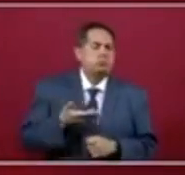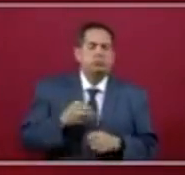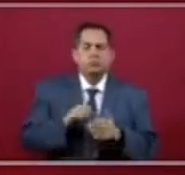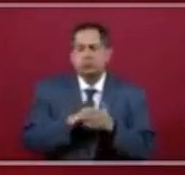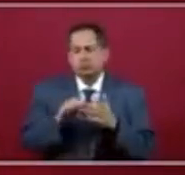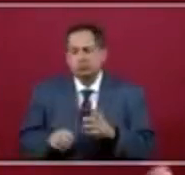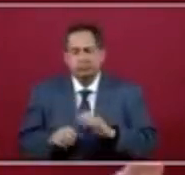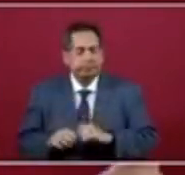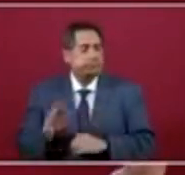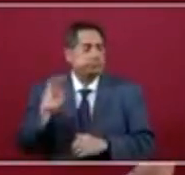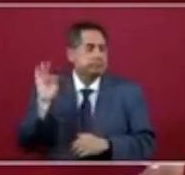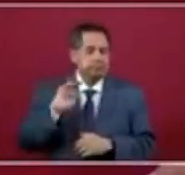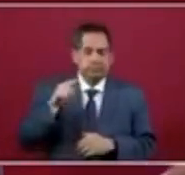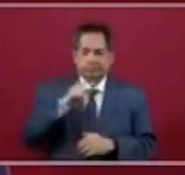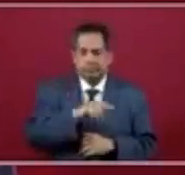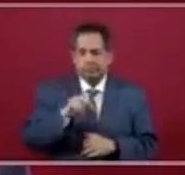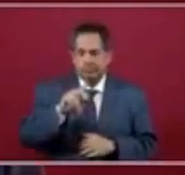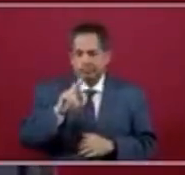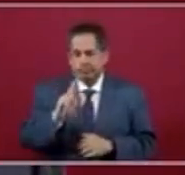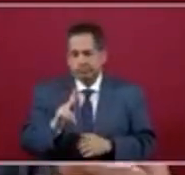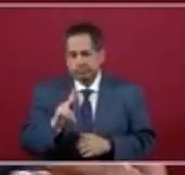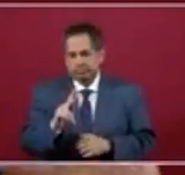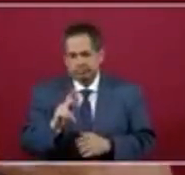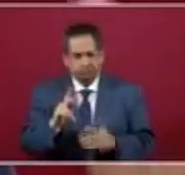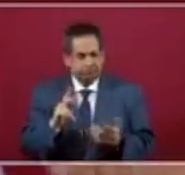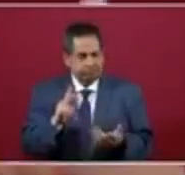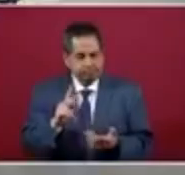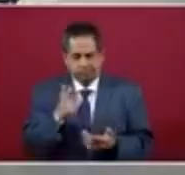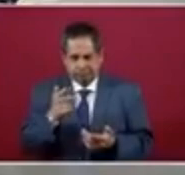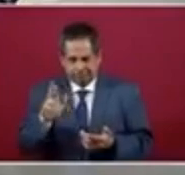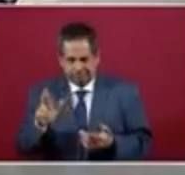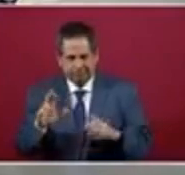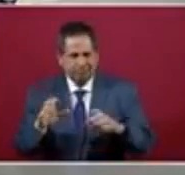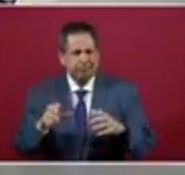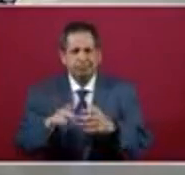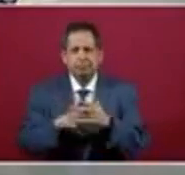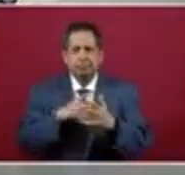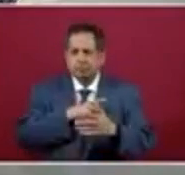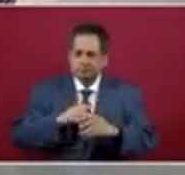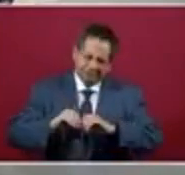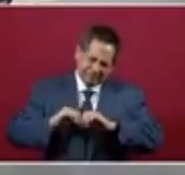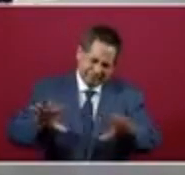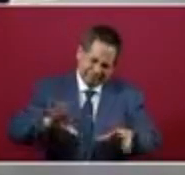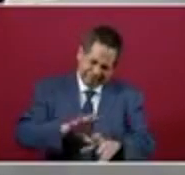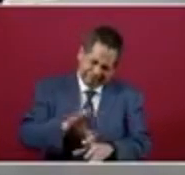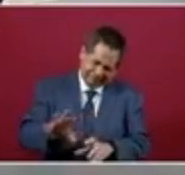la Procuraduría tiene que dar a conocer todos los